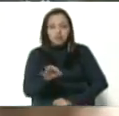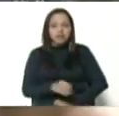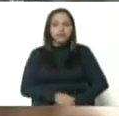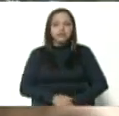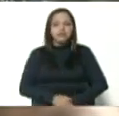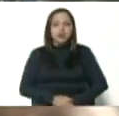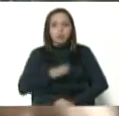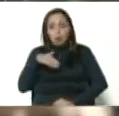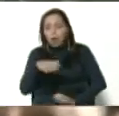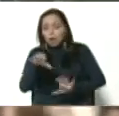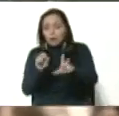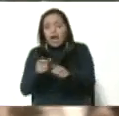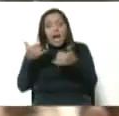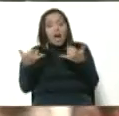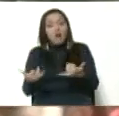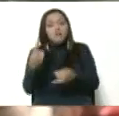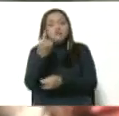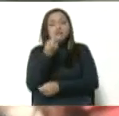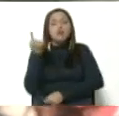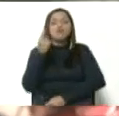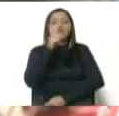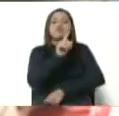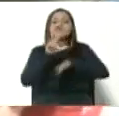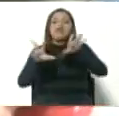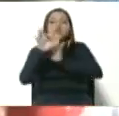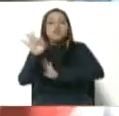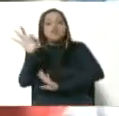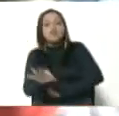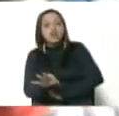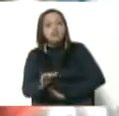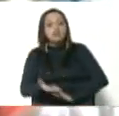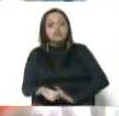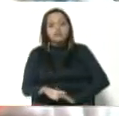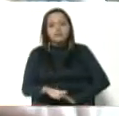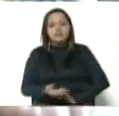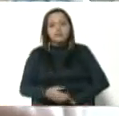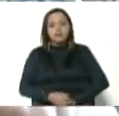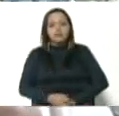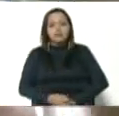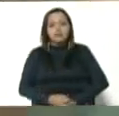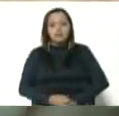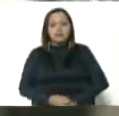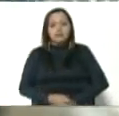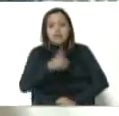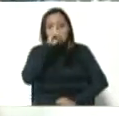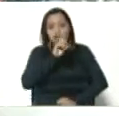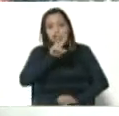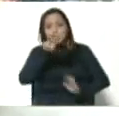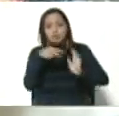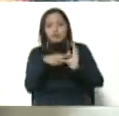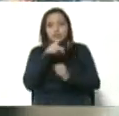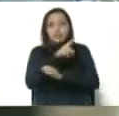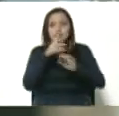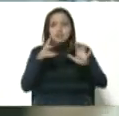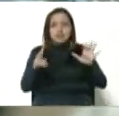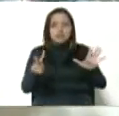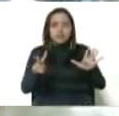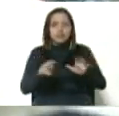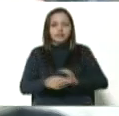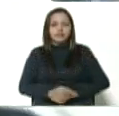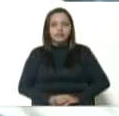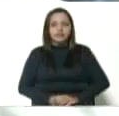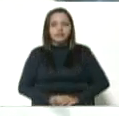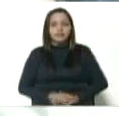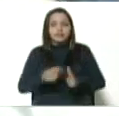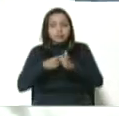acceso a 18%, que es el porcentaje que se dio en 2017. Entonces, en condiciones de crisis, en